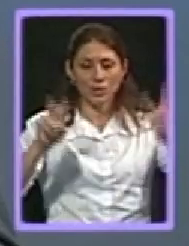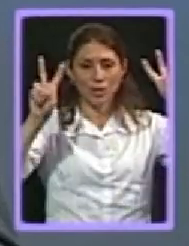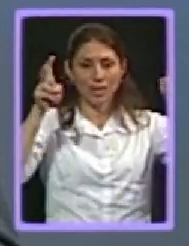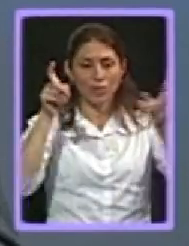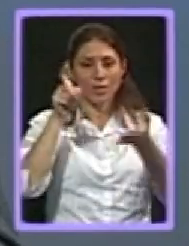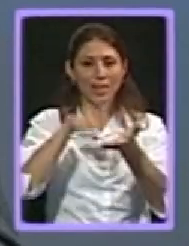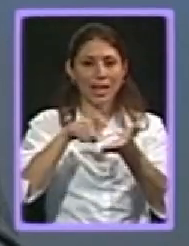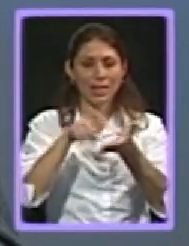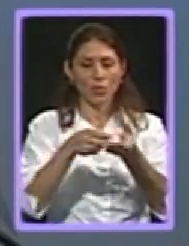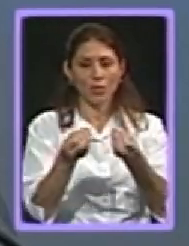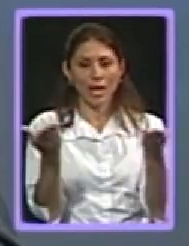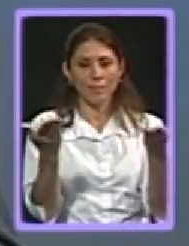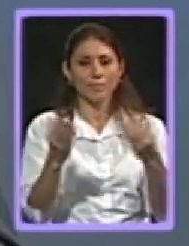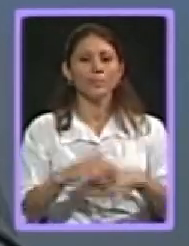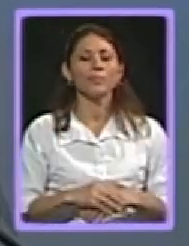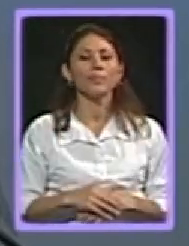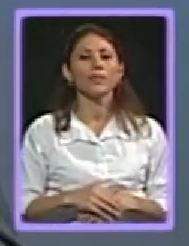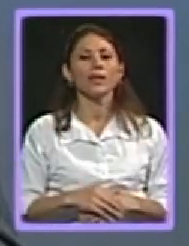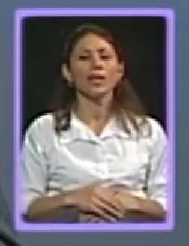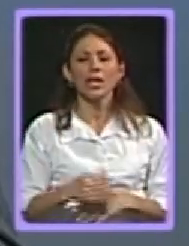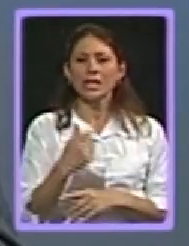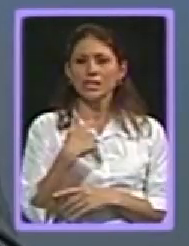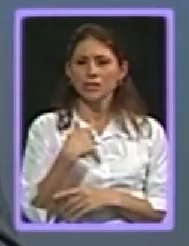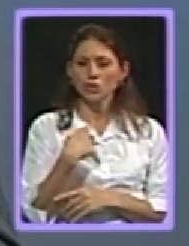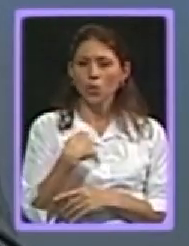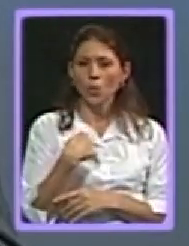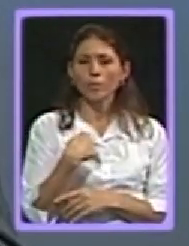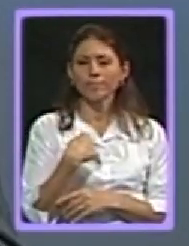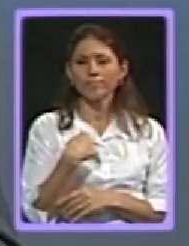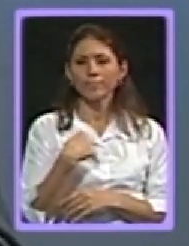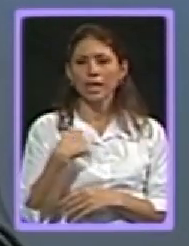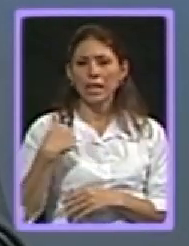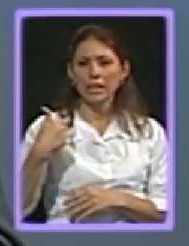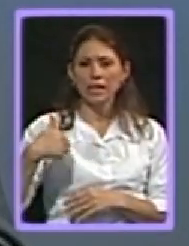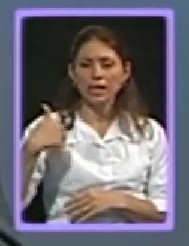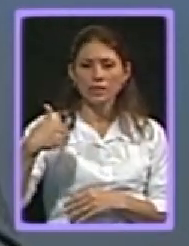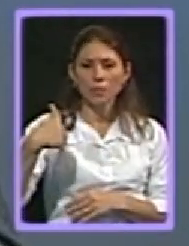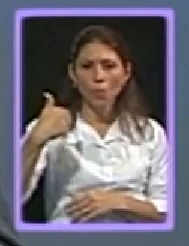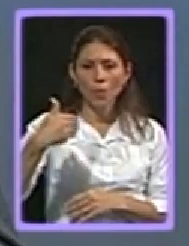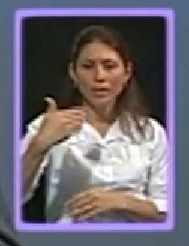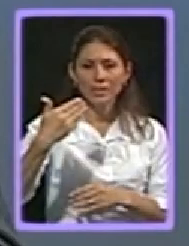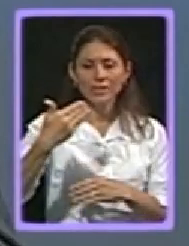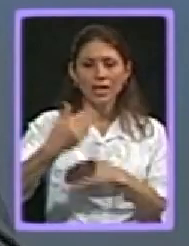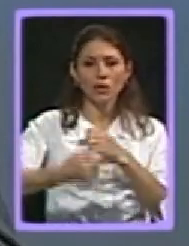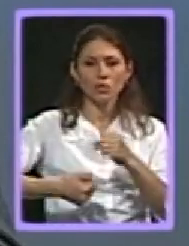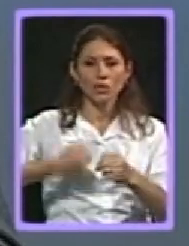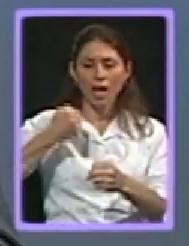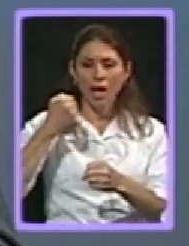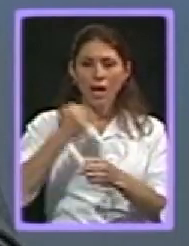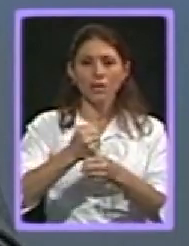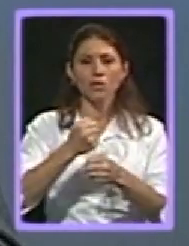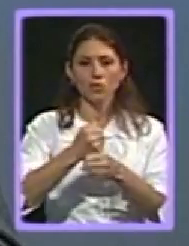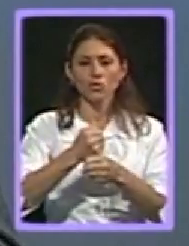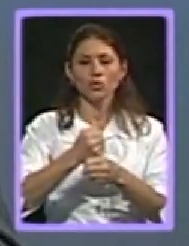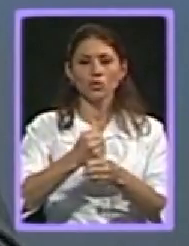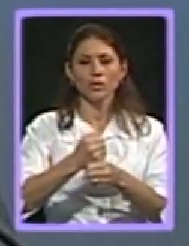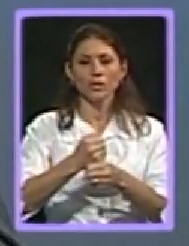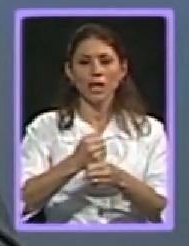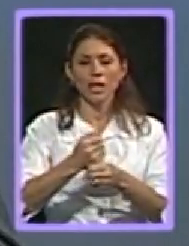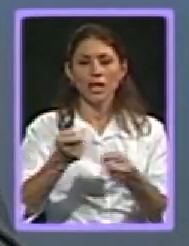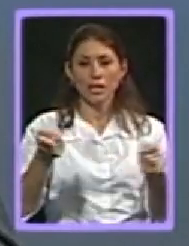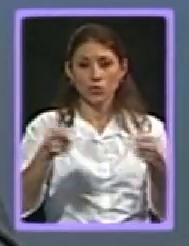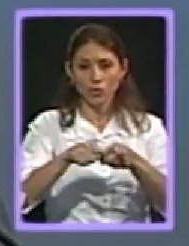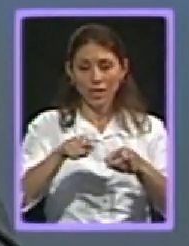deuda. Y yo, después de los años que han sucedido esa